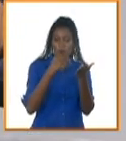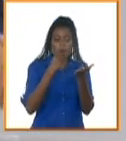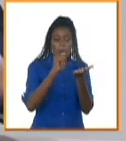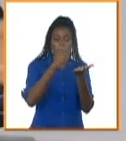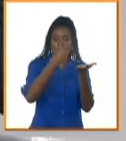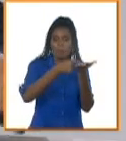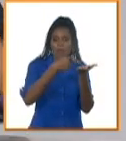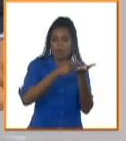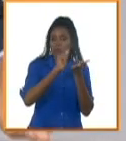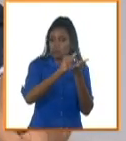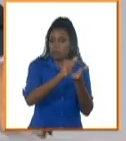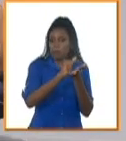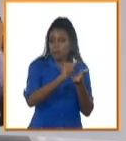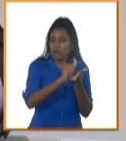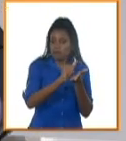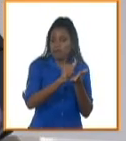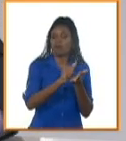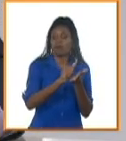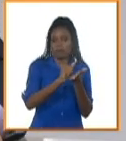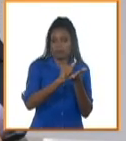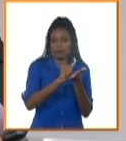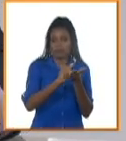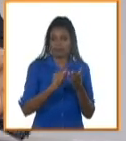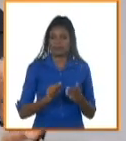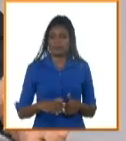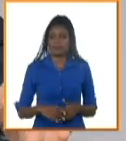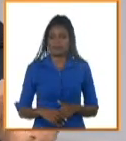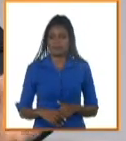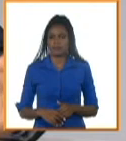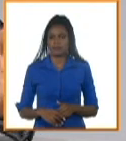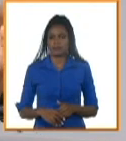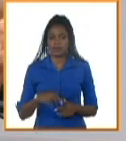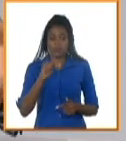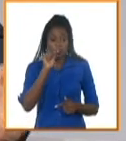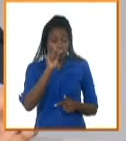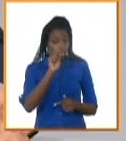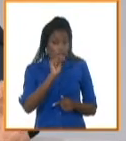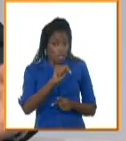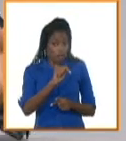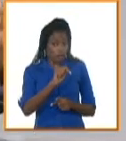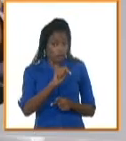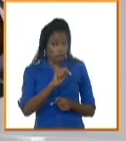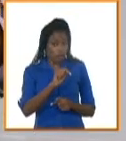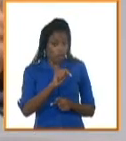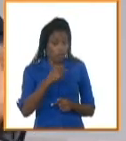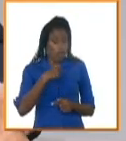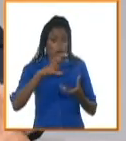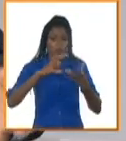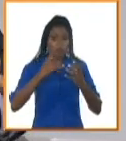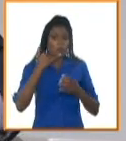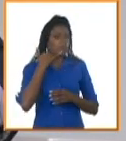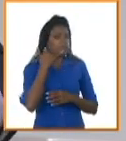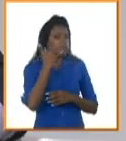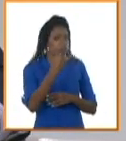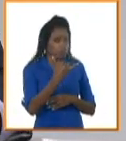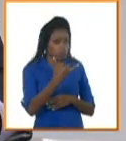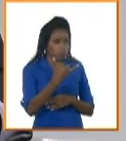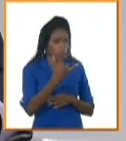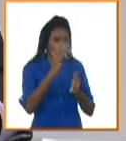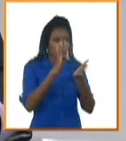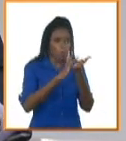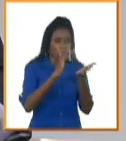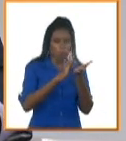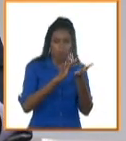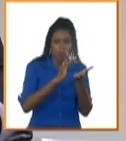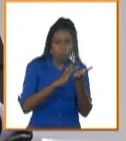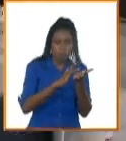son cuestiones que expresan los sistemas de telecomunicaciones que estresan las consultas de base